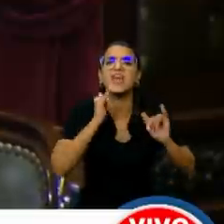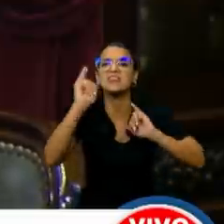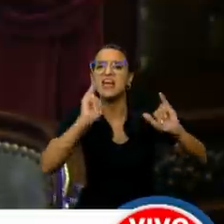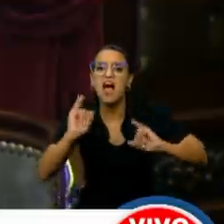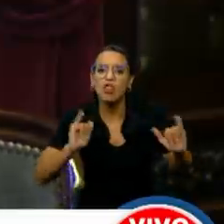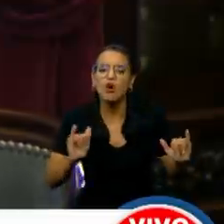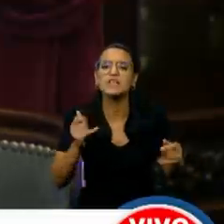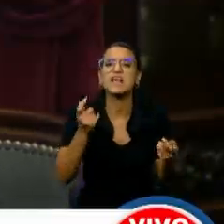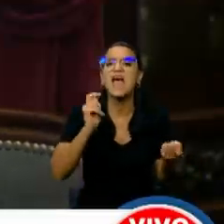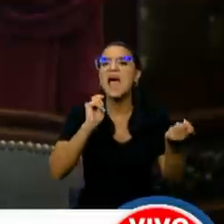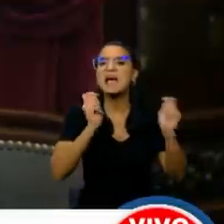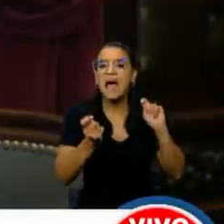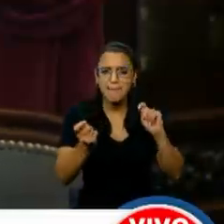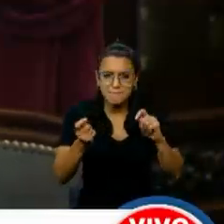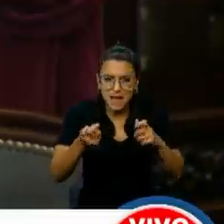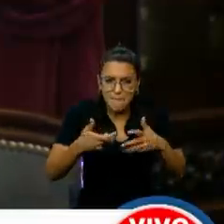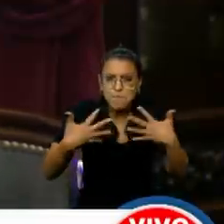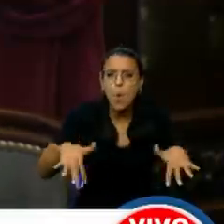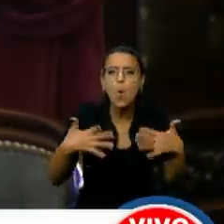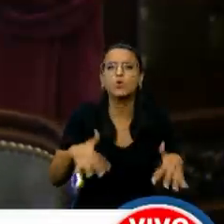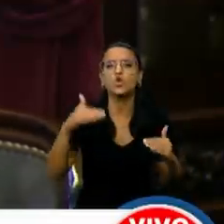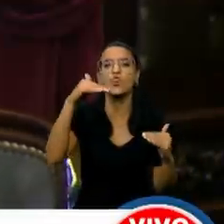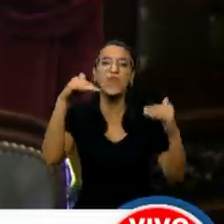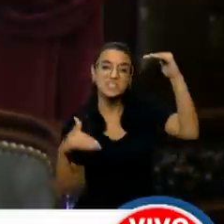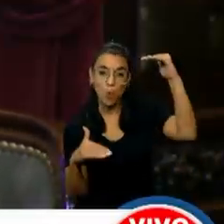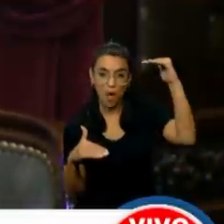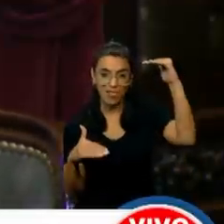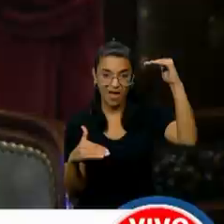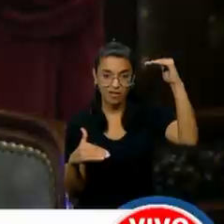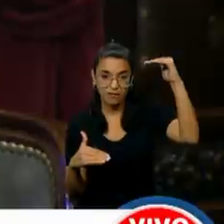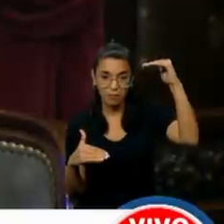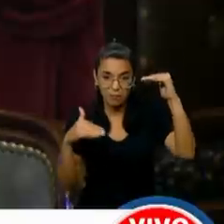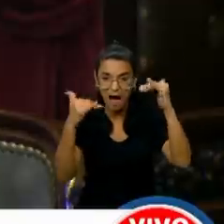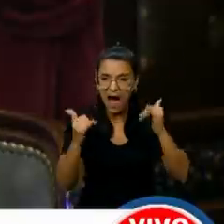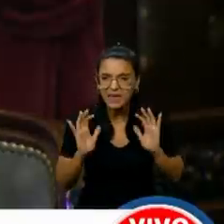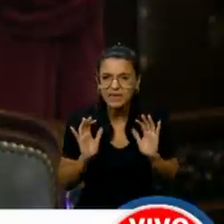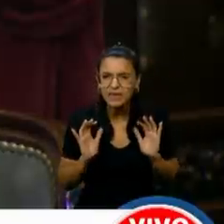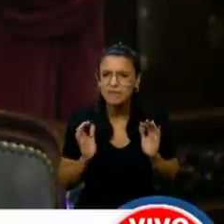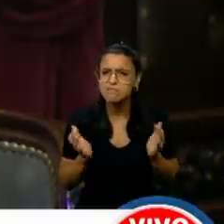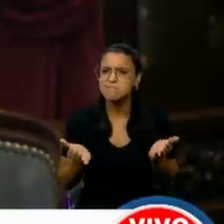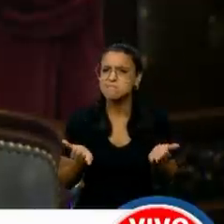cambiado de mejorar de manera significativa las desigualdades estructurales de nuestro país